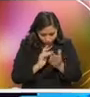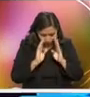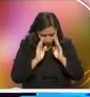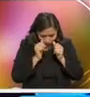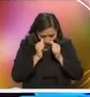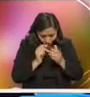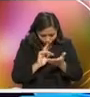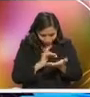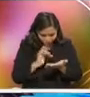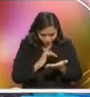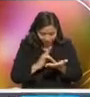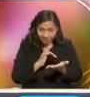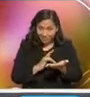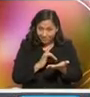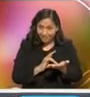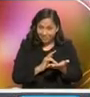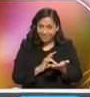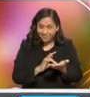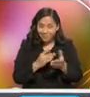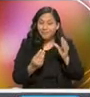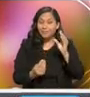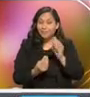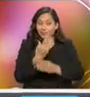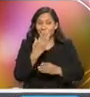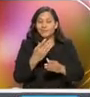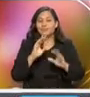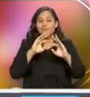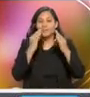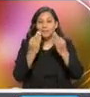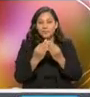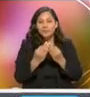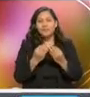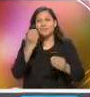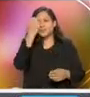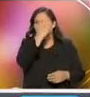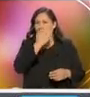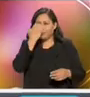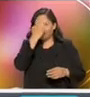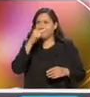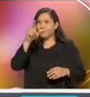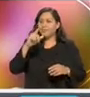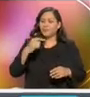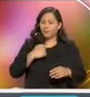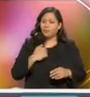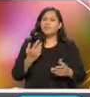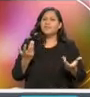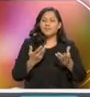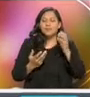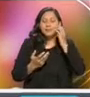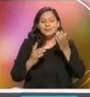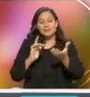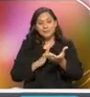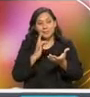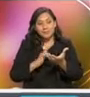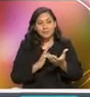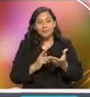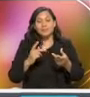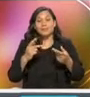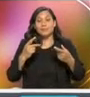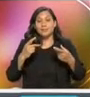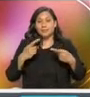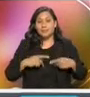esto. Entonces, esta novedosa manera de ver lo que hacemos con un celular son dos